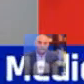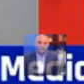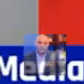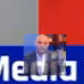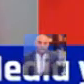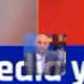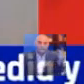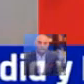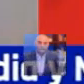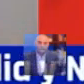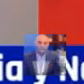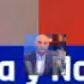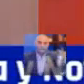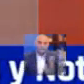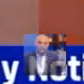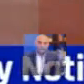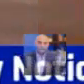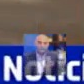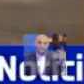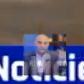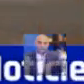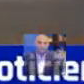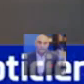propiciado que diferentes